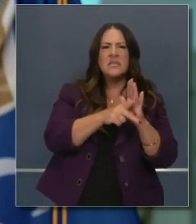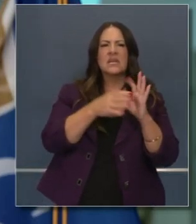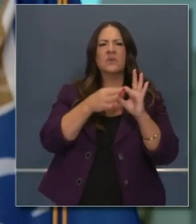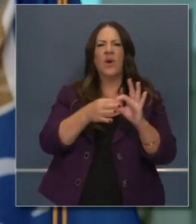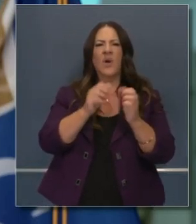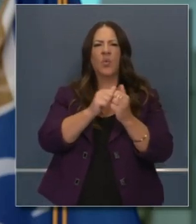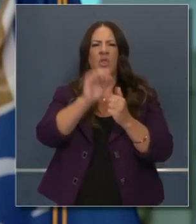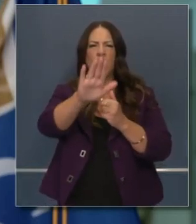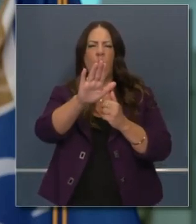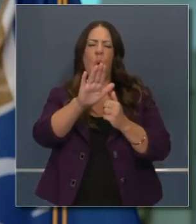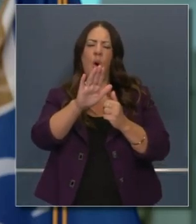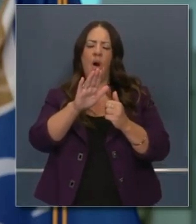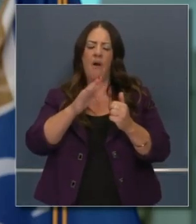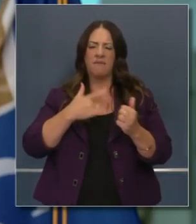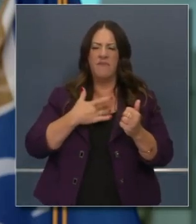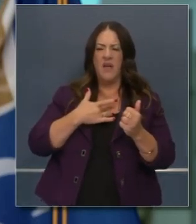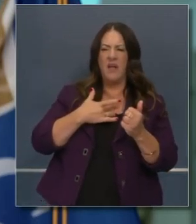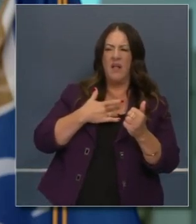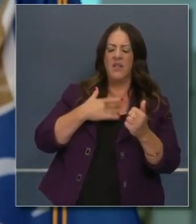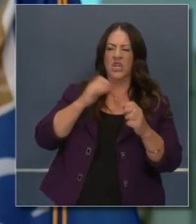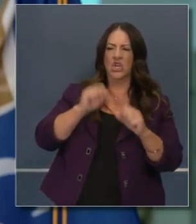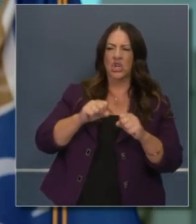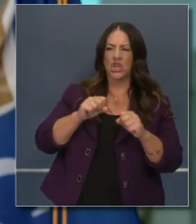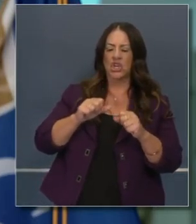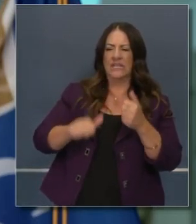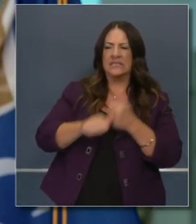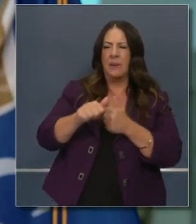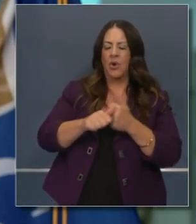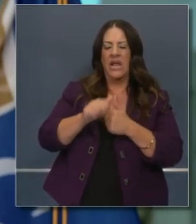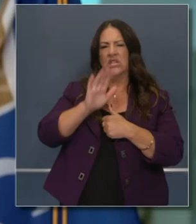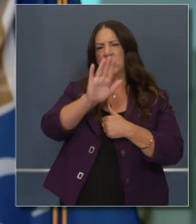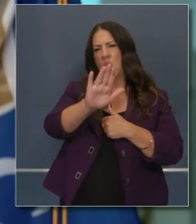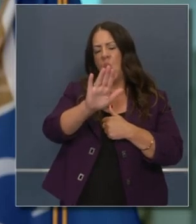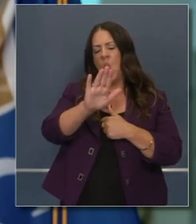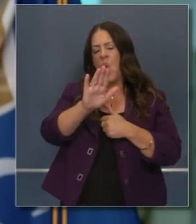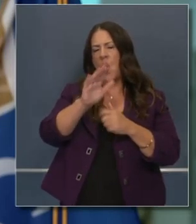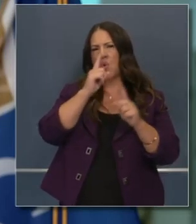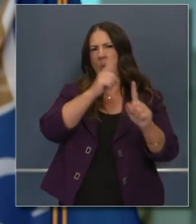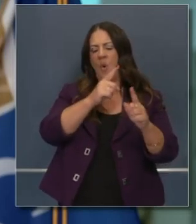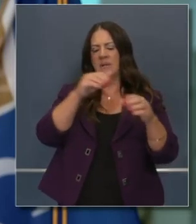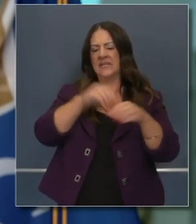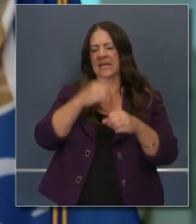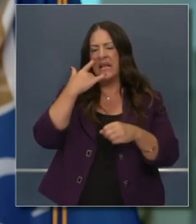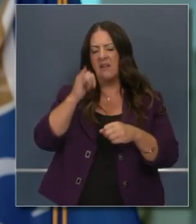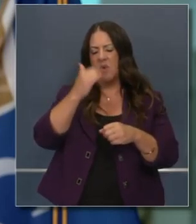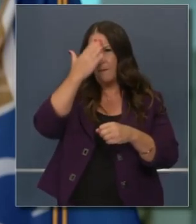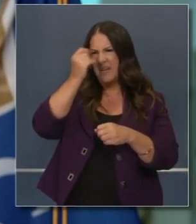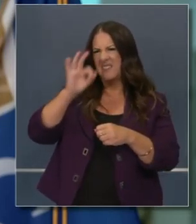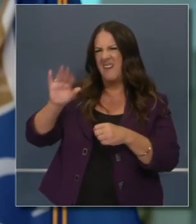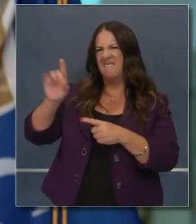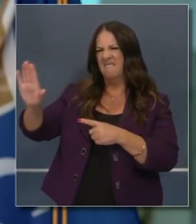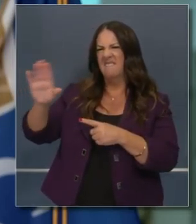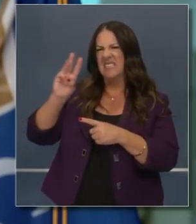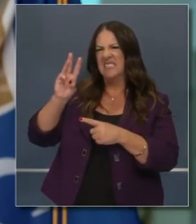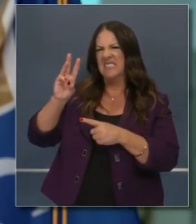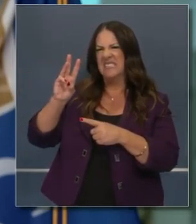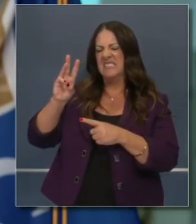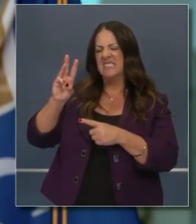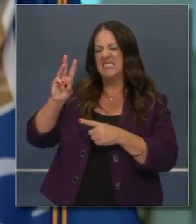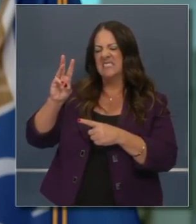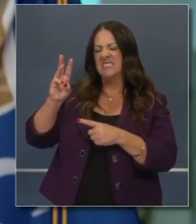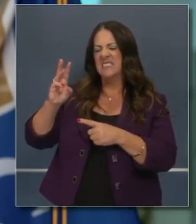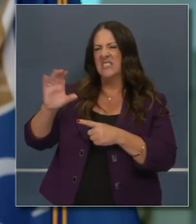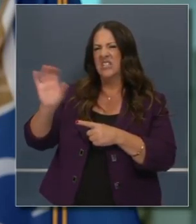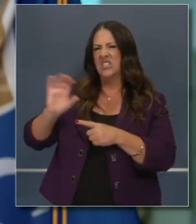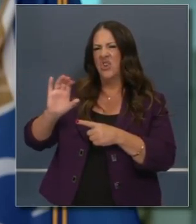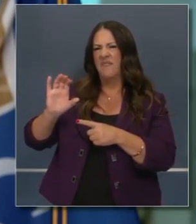más específicamente de las políticas de California, sobre todo el peligro que podríamos correr en California?